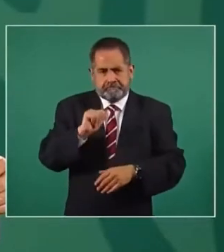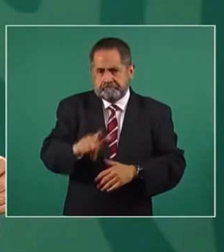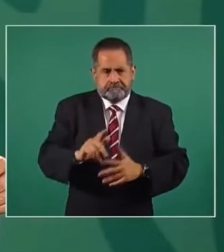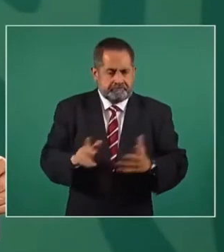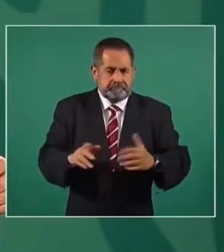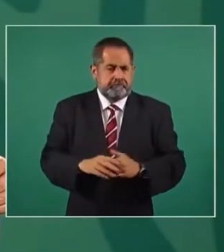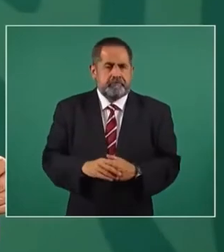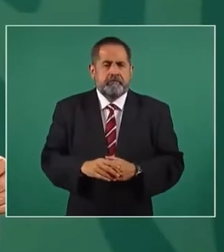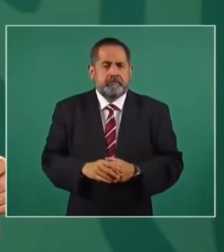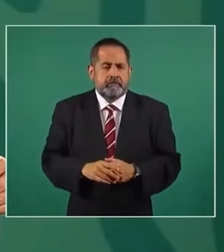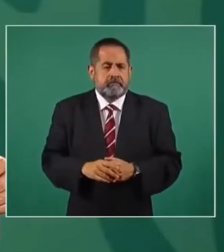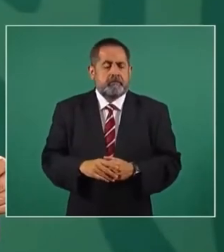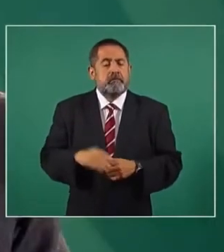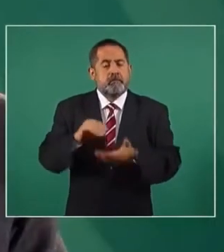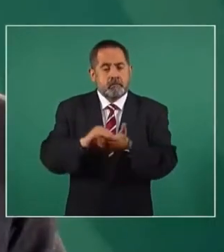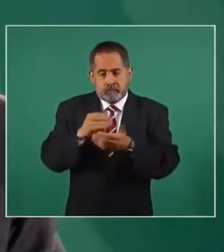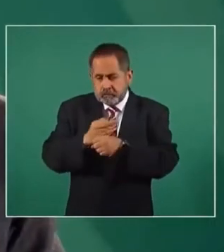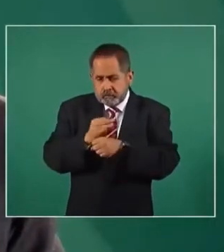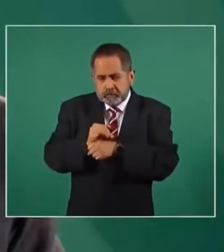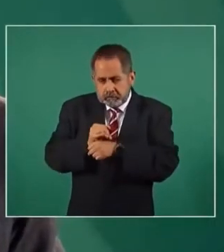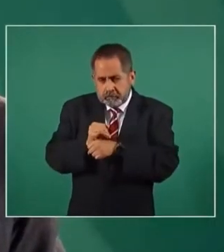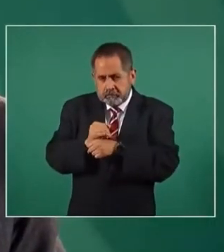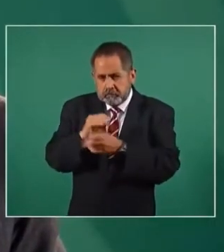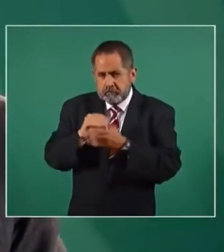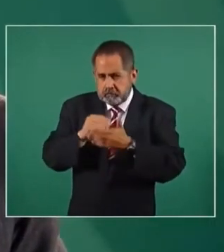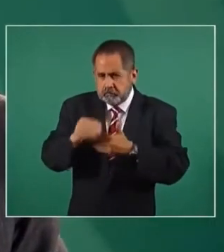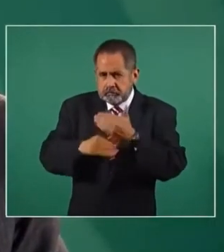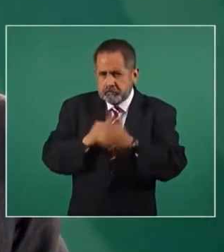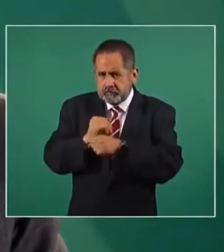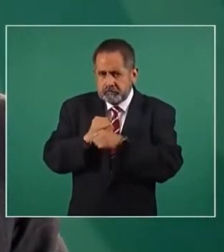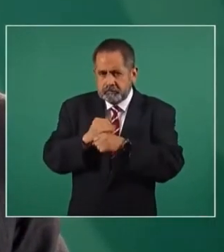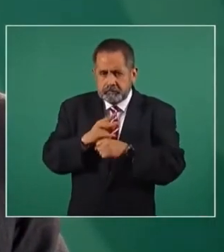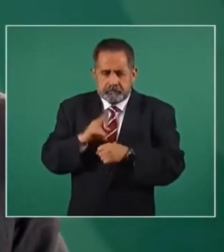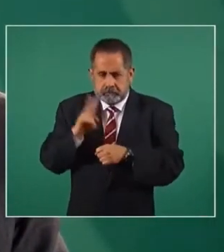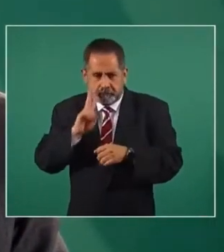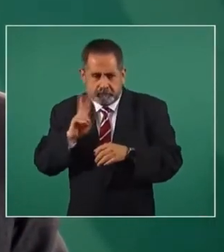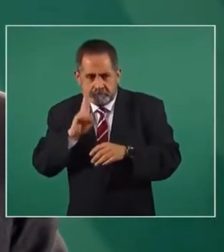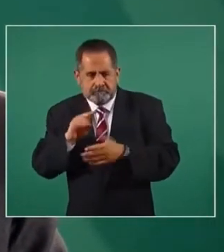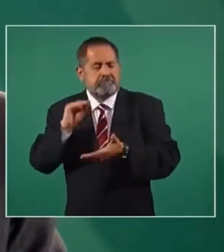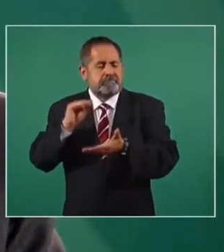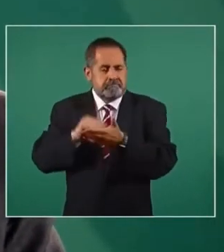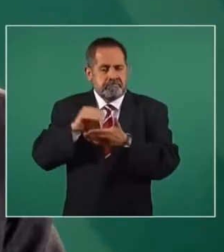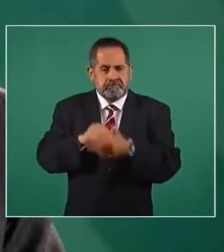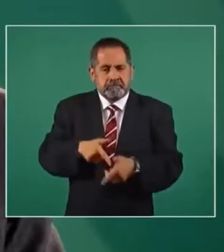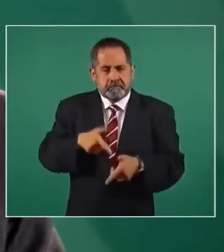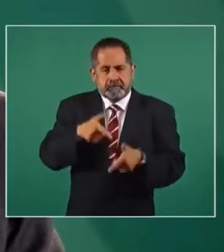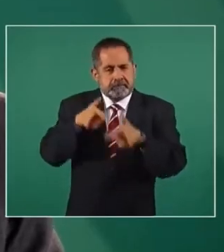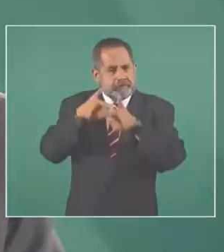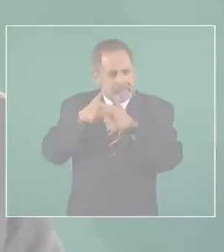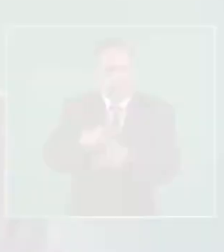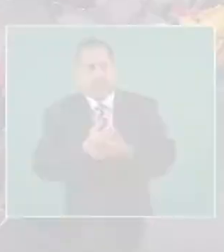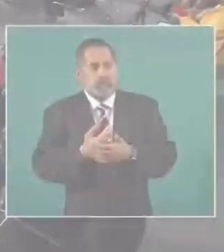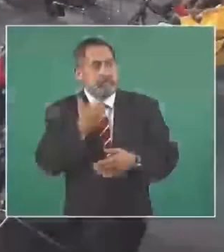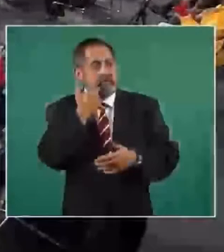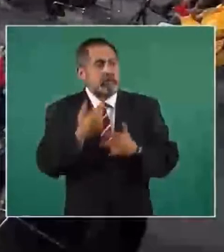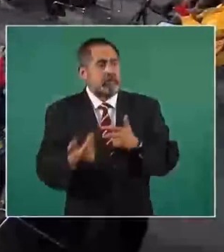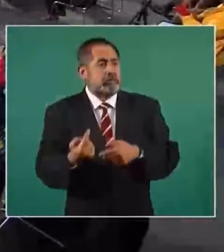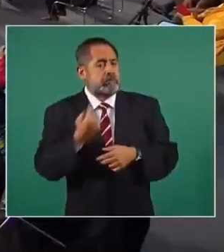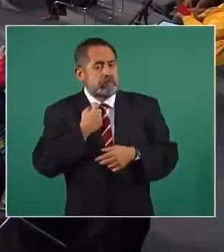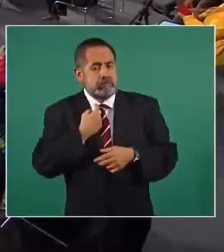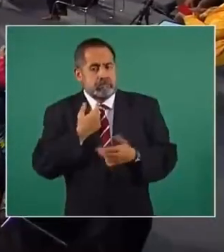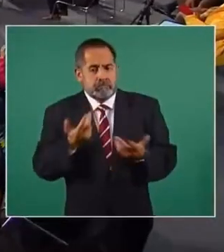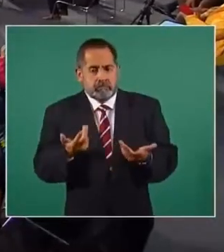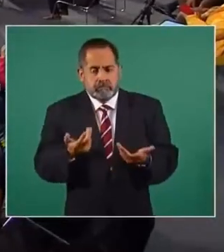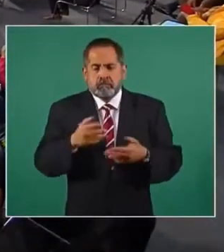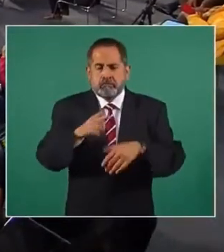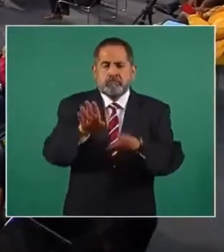en Palacio Nacional, López Obrador condenó los crímenes como el feminicidio de Aranza Ramos, una de las madres buscadoras de Sonora. ¿Qué va a hacer el gobierno